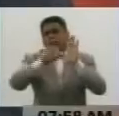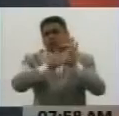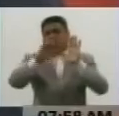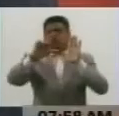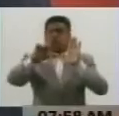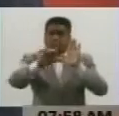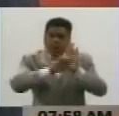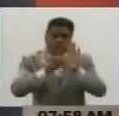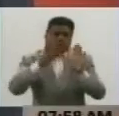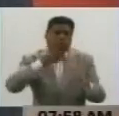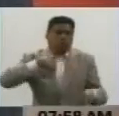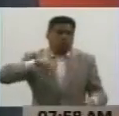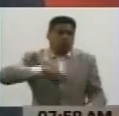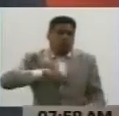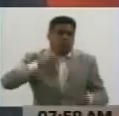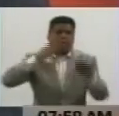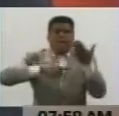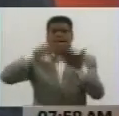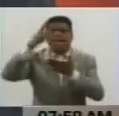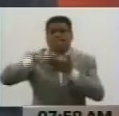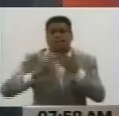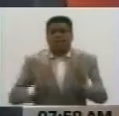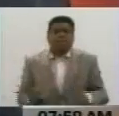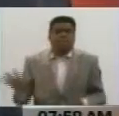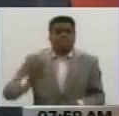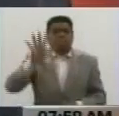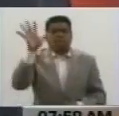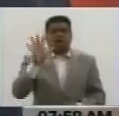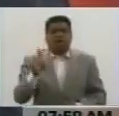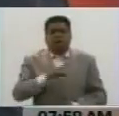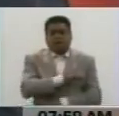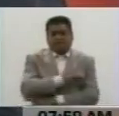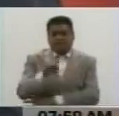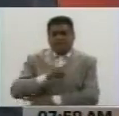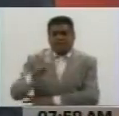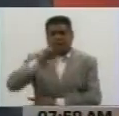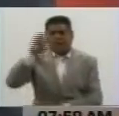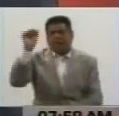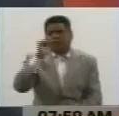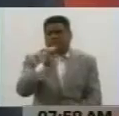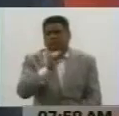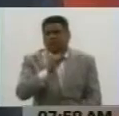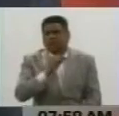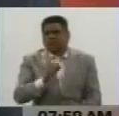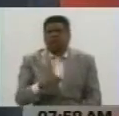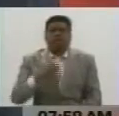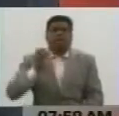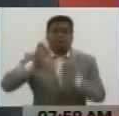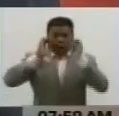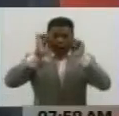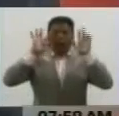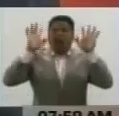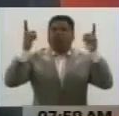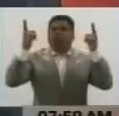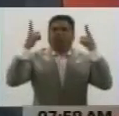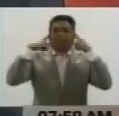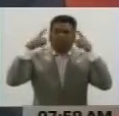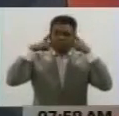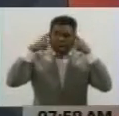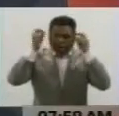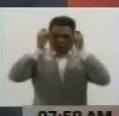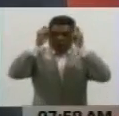y conforme al plan de la patria y las instrucciones del presidente de la República, quien tiene mucha claridad en este tema, quien lo ha